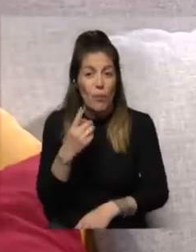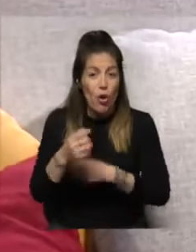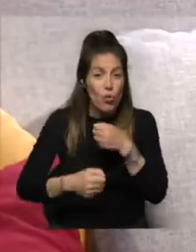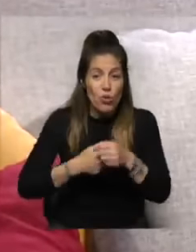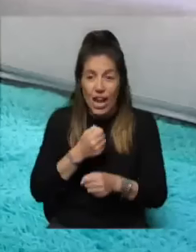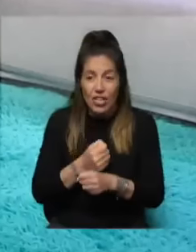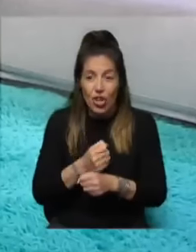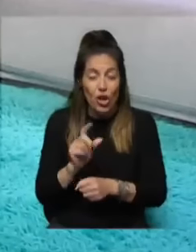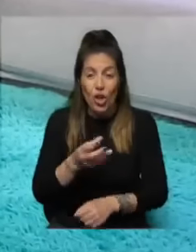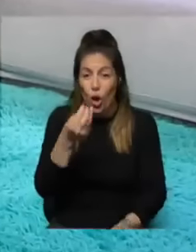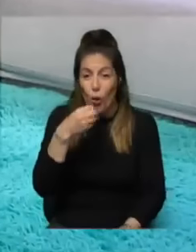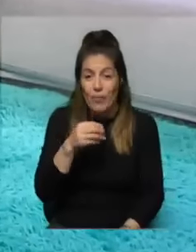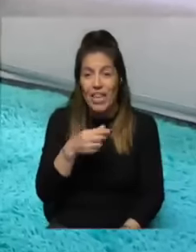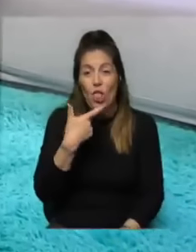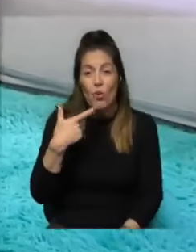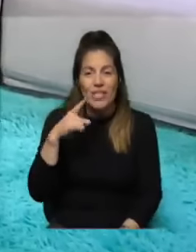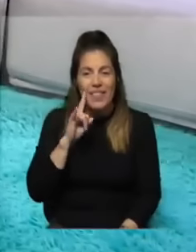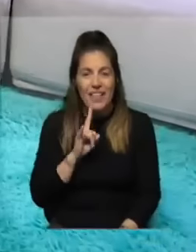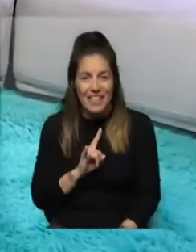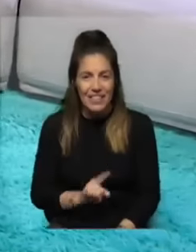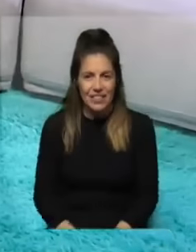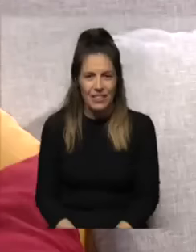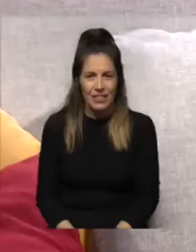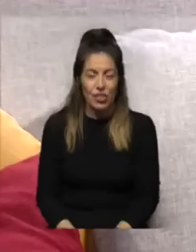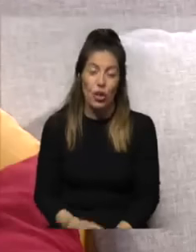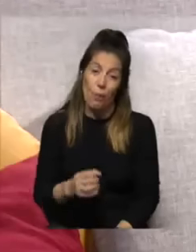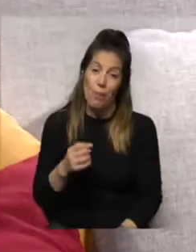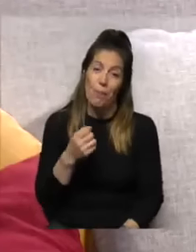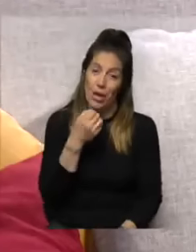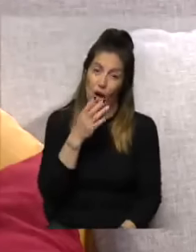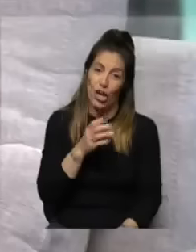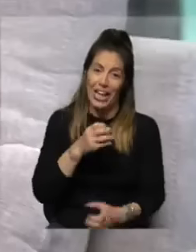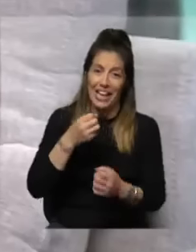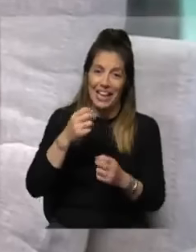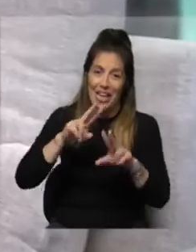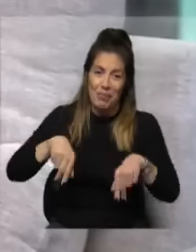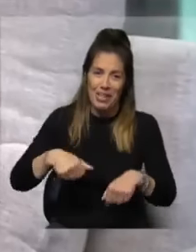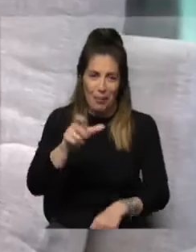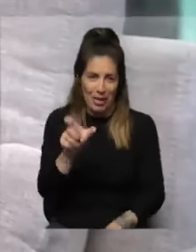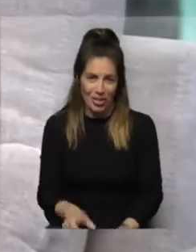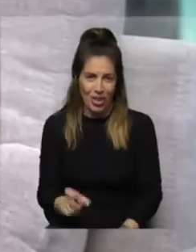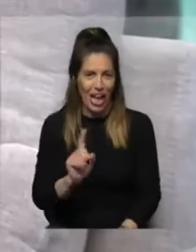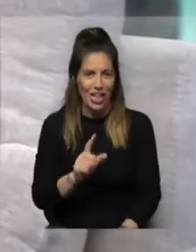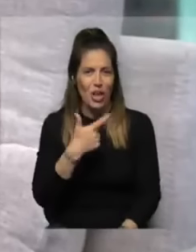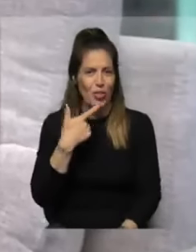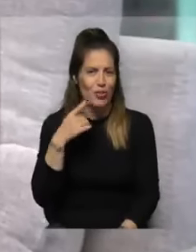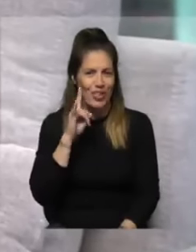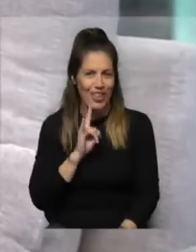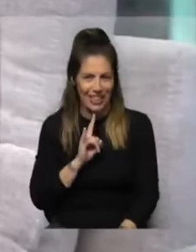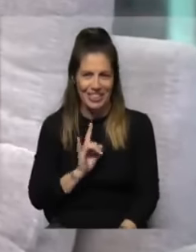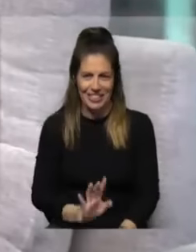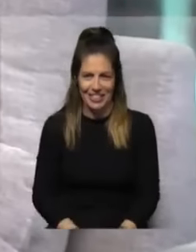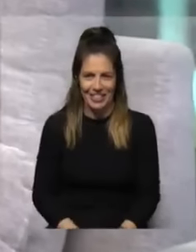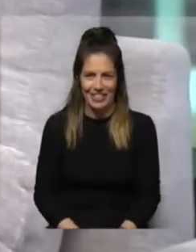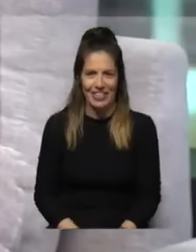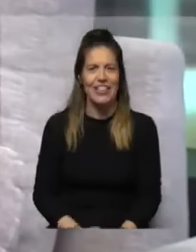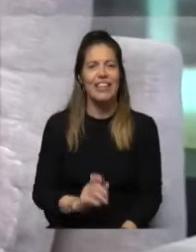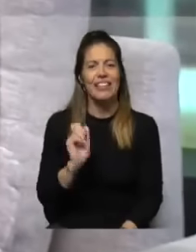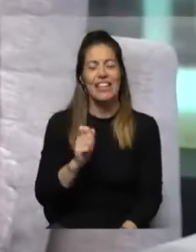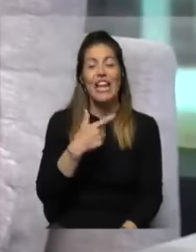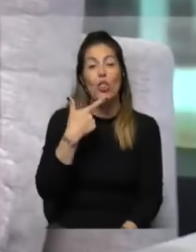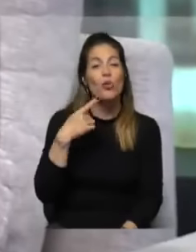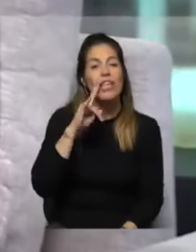leche? Yo prefiero eliminar gente que el dulce de leche. Ah, sí. Bueno. ¿Quién es el dulce de leche de este